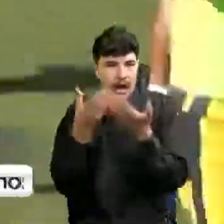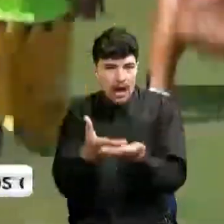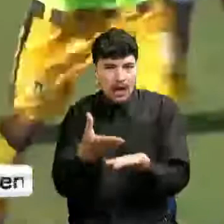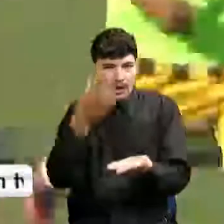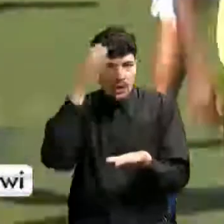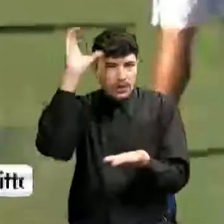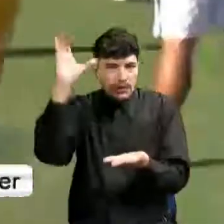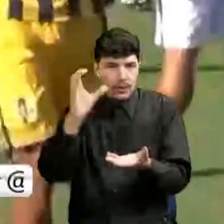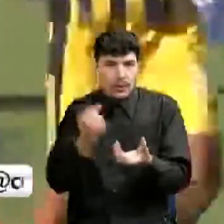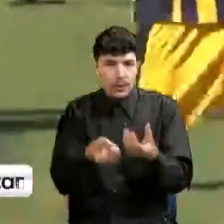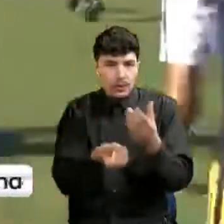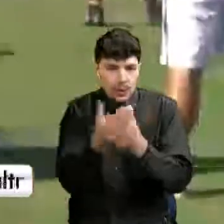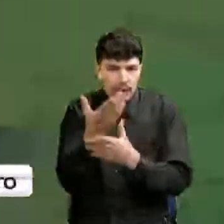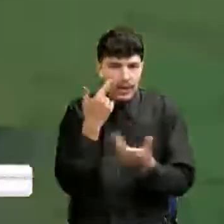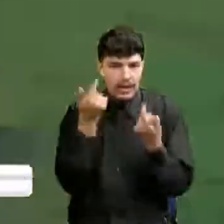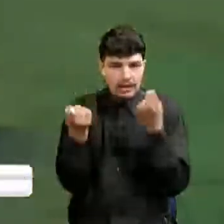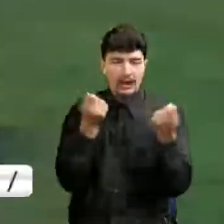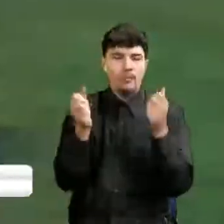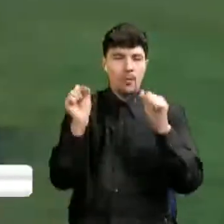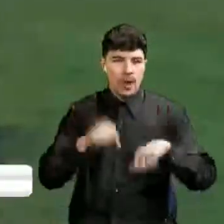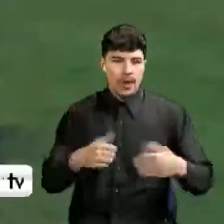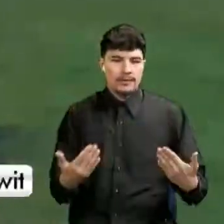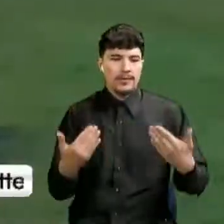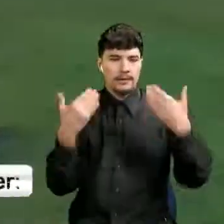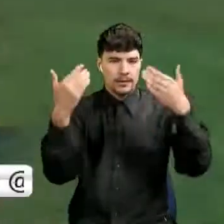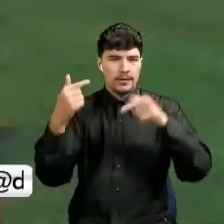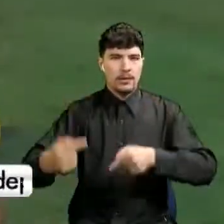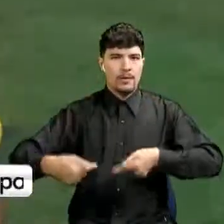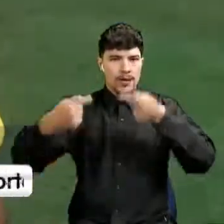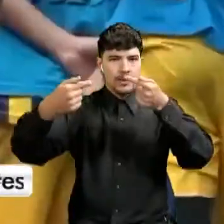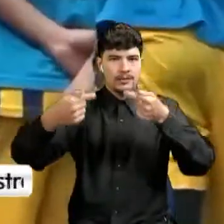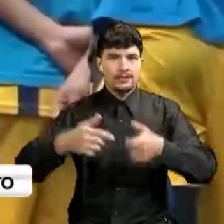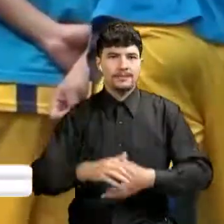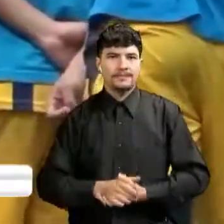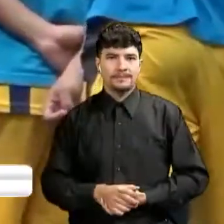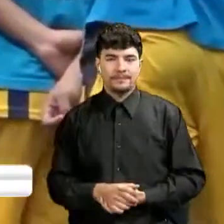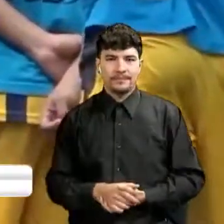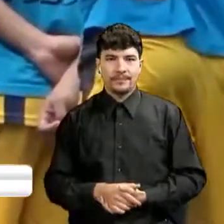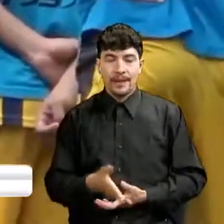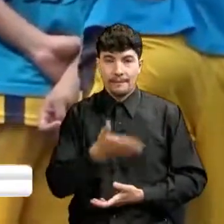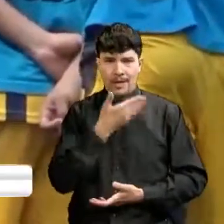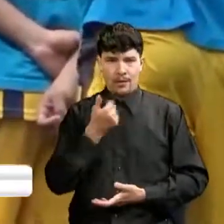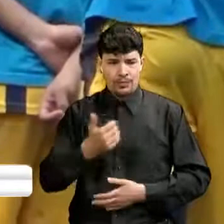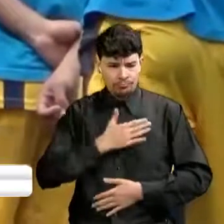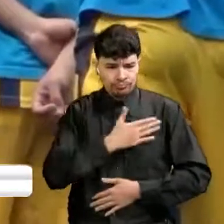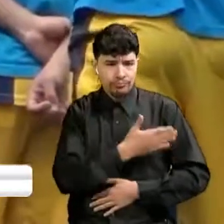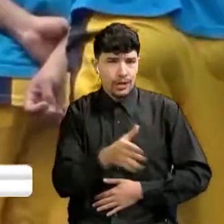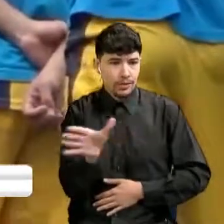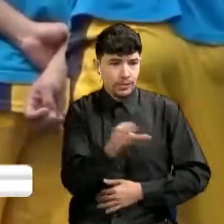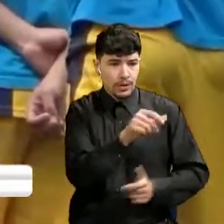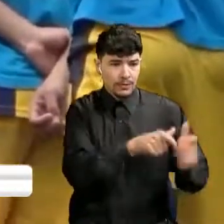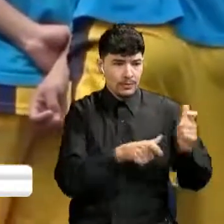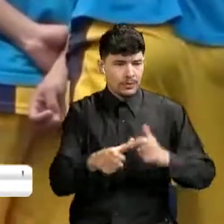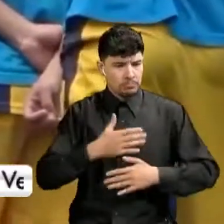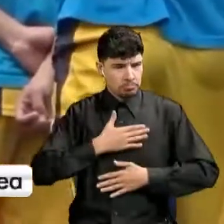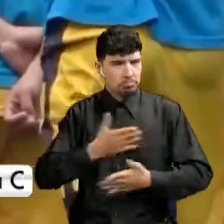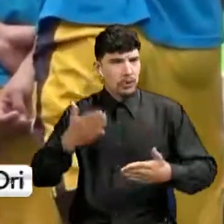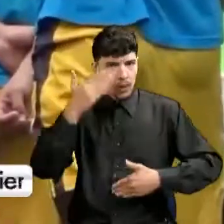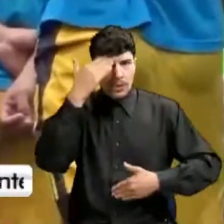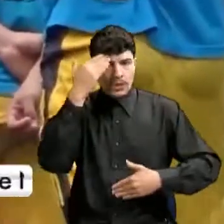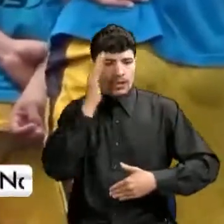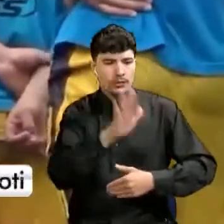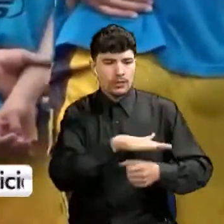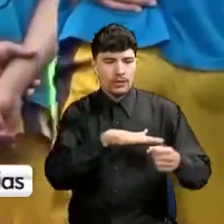cosas que nos pueda servir para esta competencia que tenemos tan seguidas con la mejor disposición la recibieron los jugadores conscientes de la situación